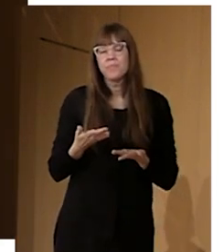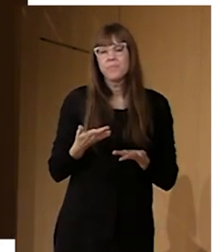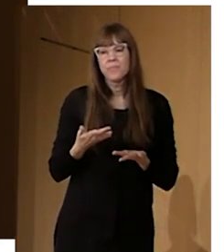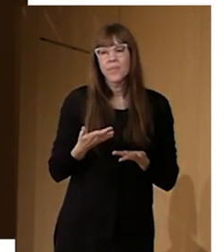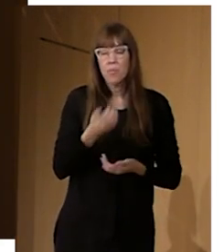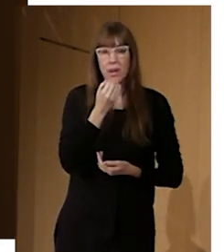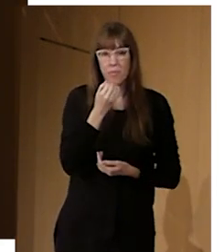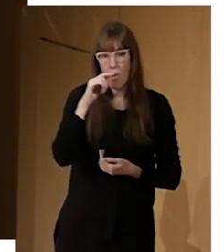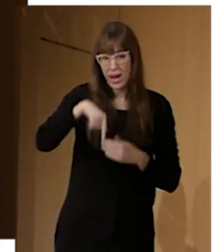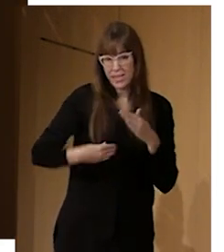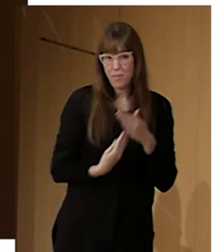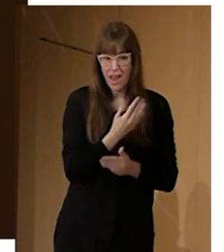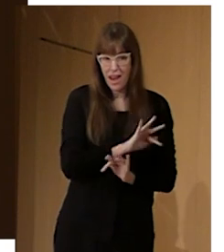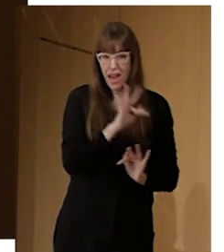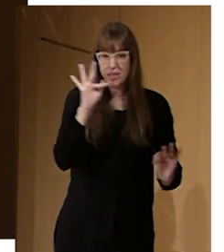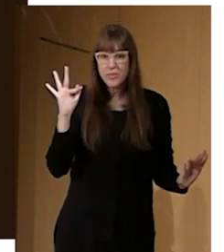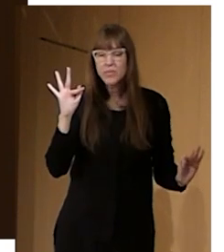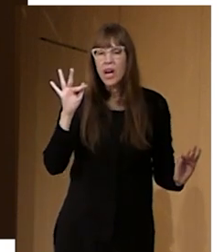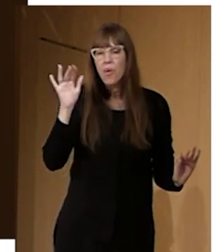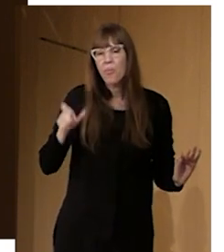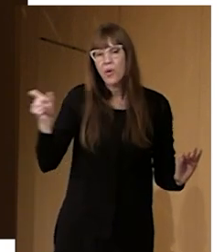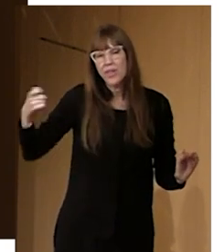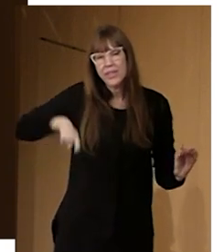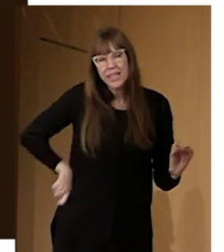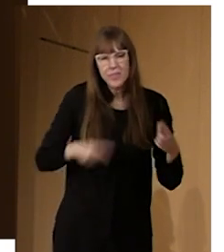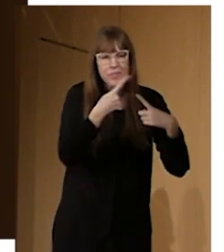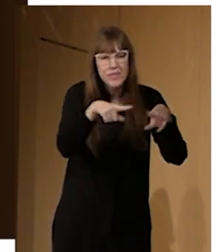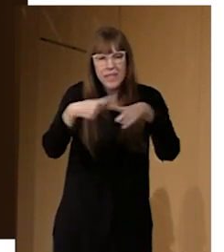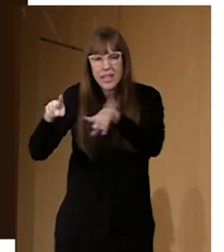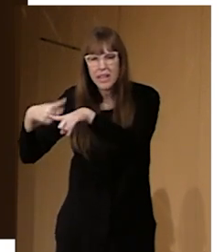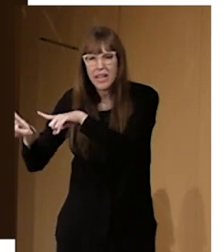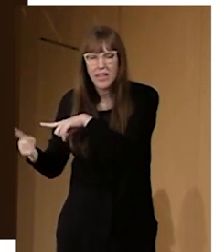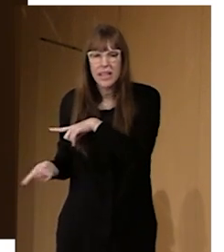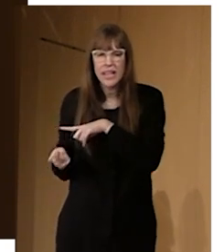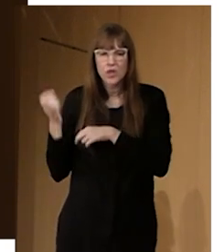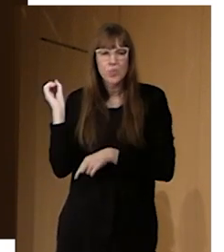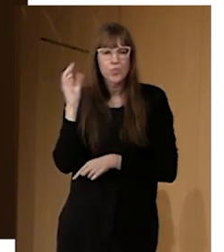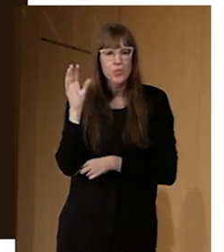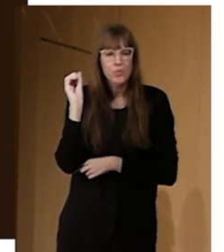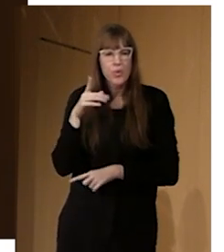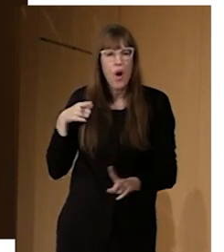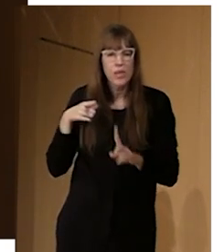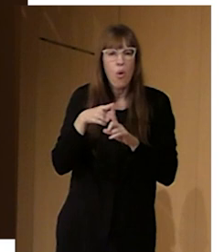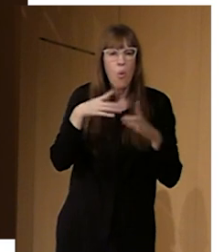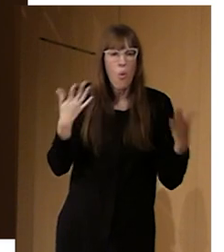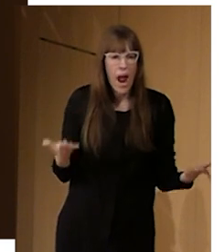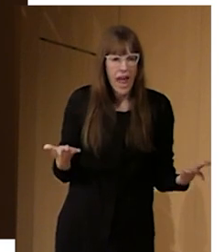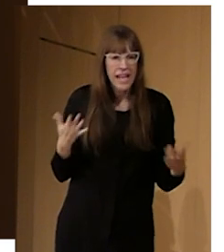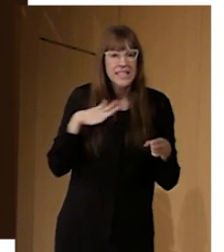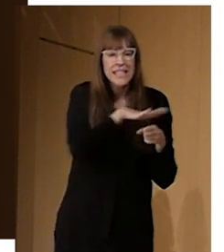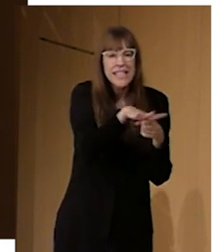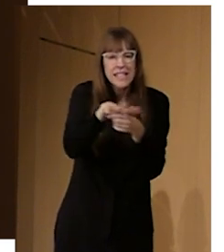eh escuchar a distintos profesionales que nos van a hablar de buenas prácticas vinculadas a lo mejor a una disciplina